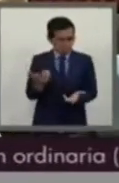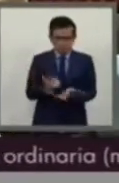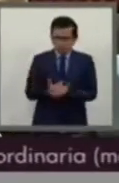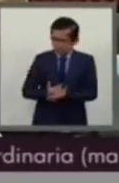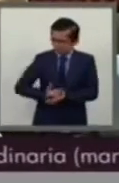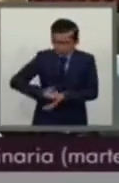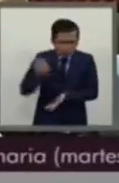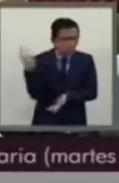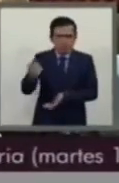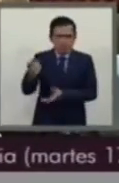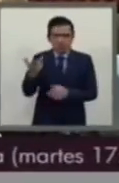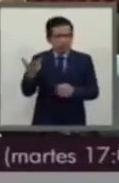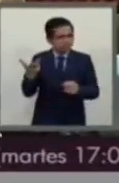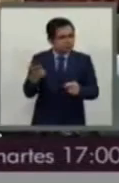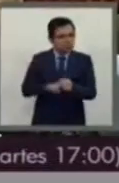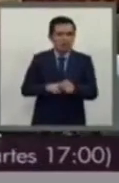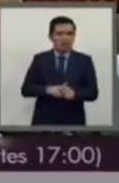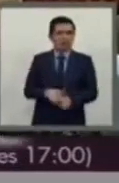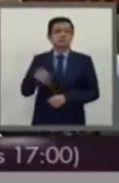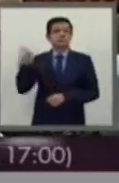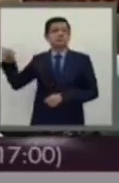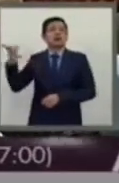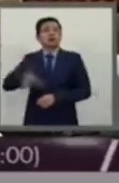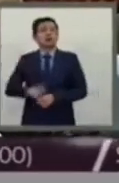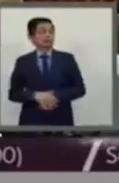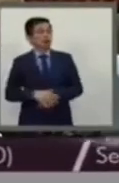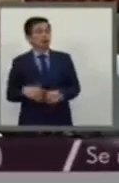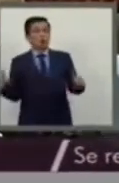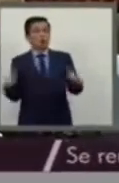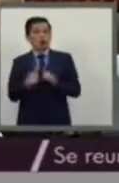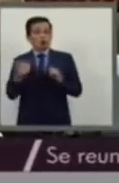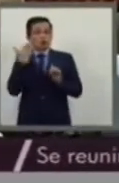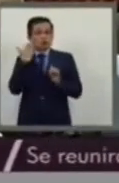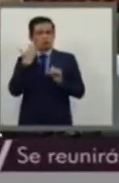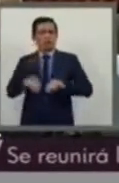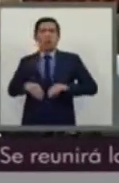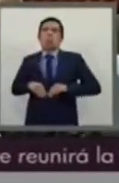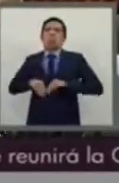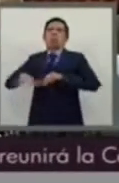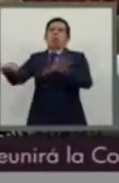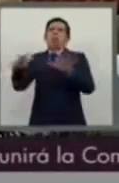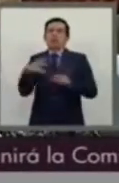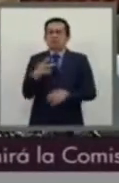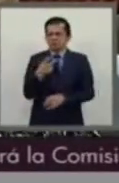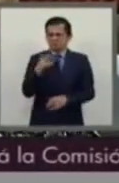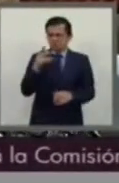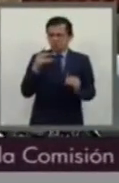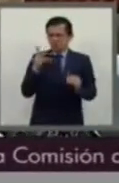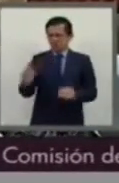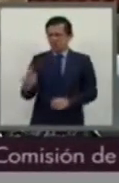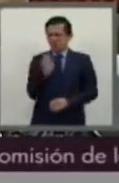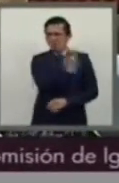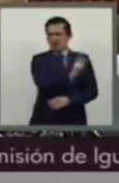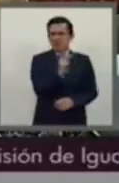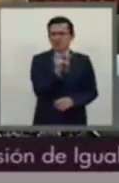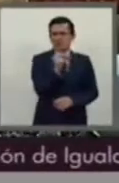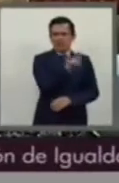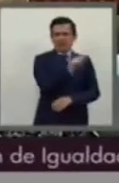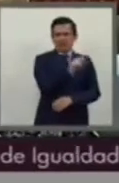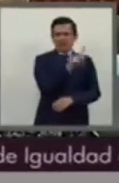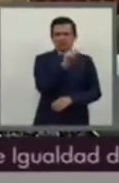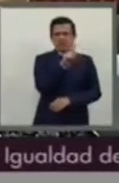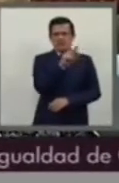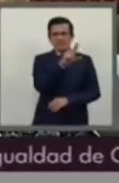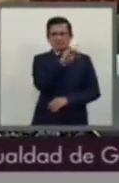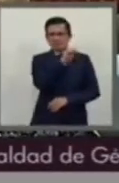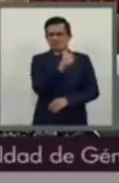vía Facebook un montaje de esos que están acostumbrados en Televisa para favorecer a algunos políticos, como en